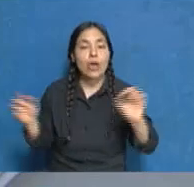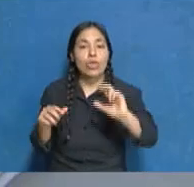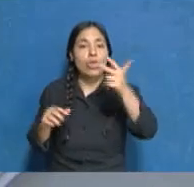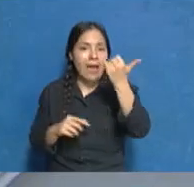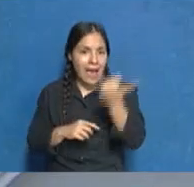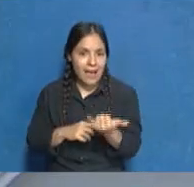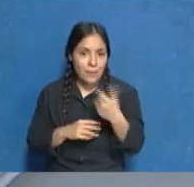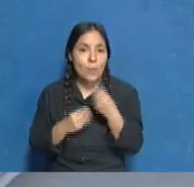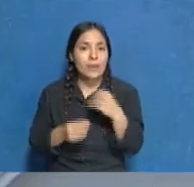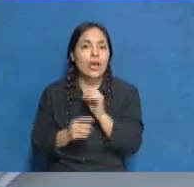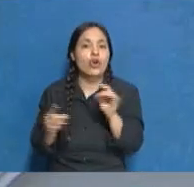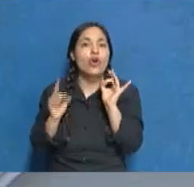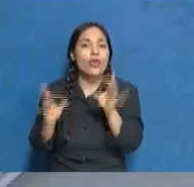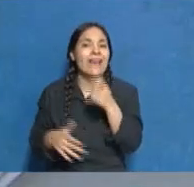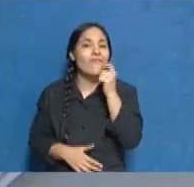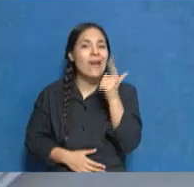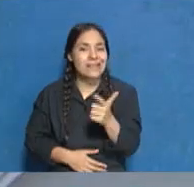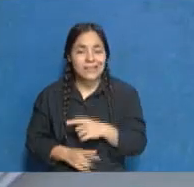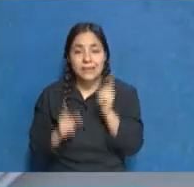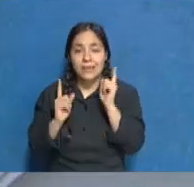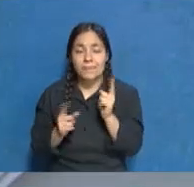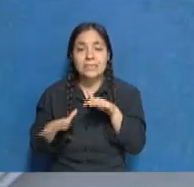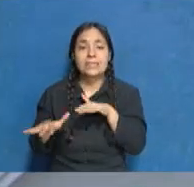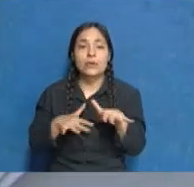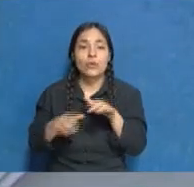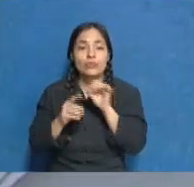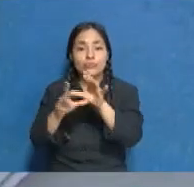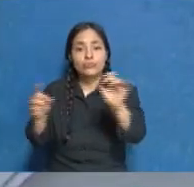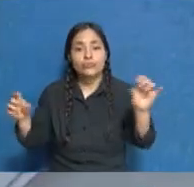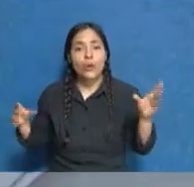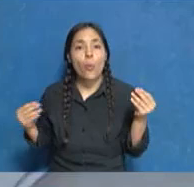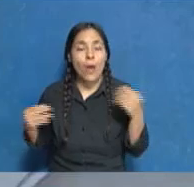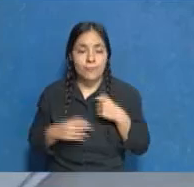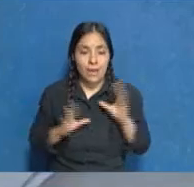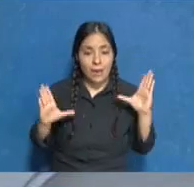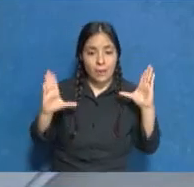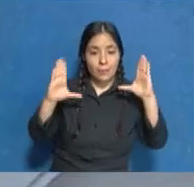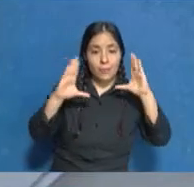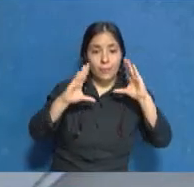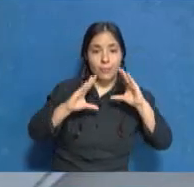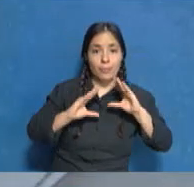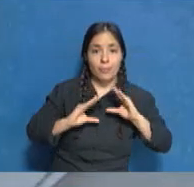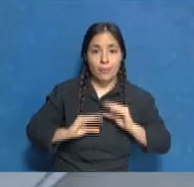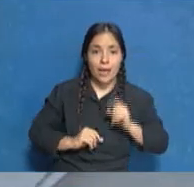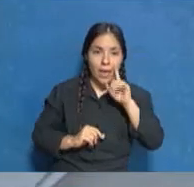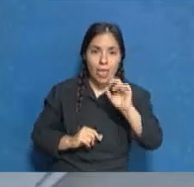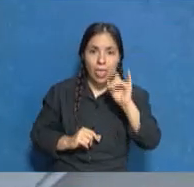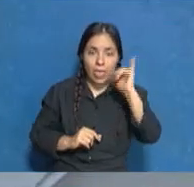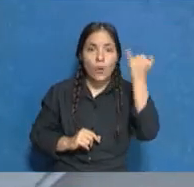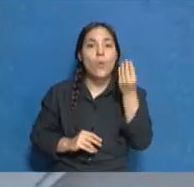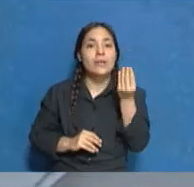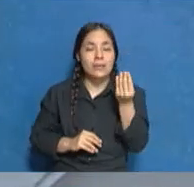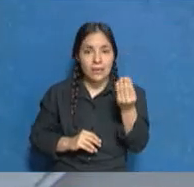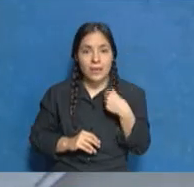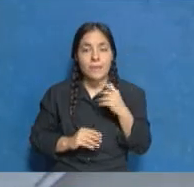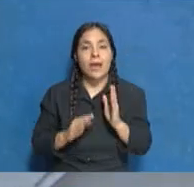contagio. Y también otra situación epidemiológica que se da es que está disminuyendo, ya vemos claramente en